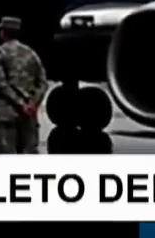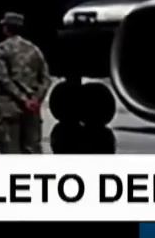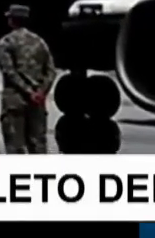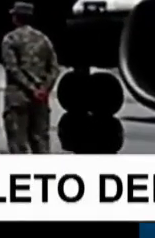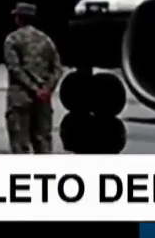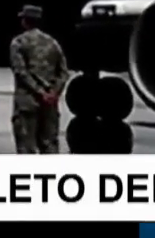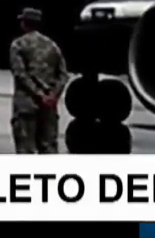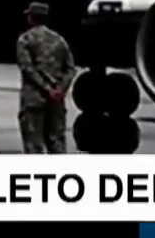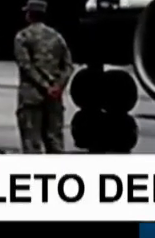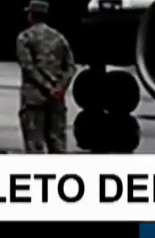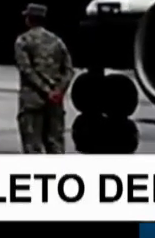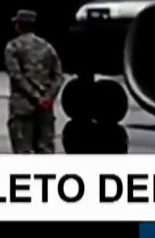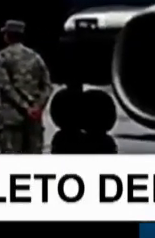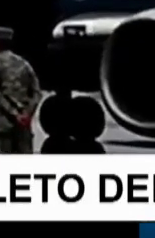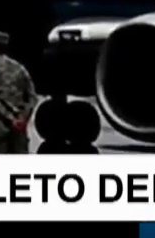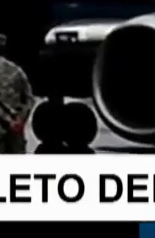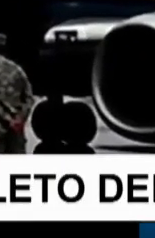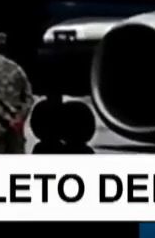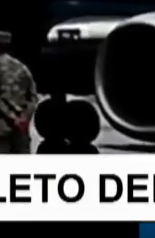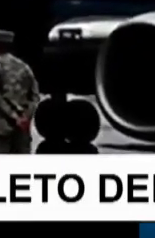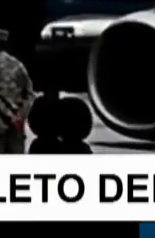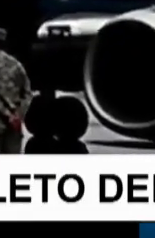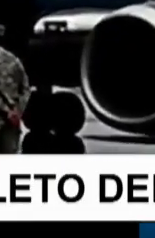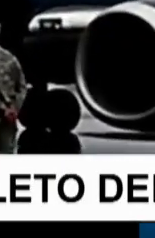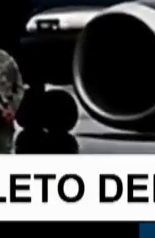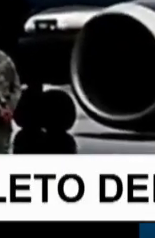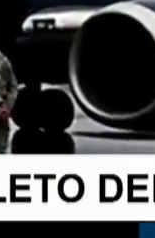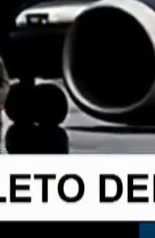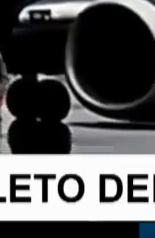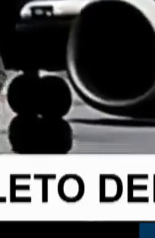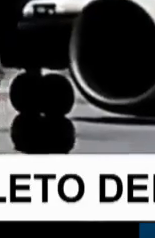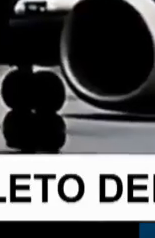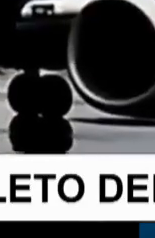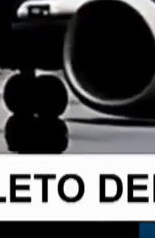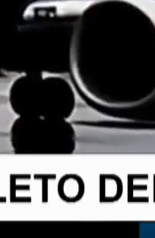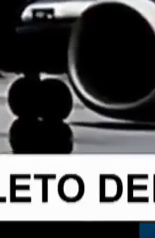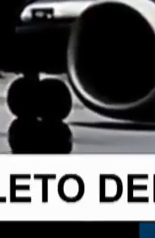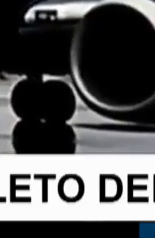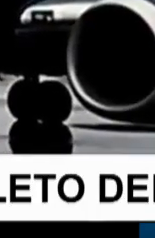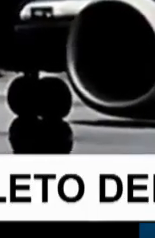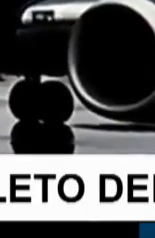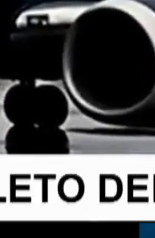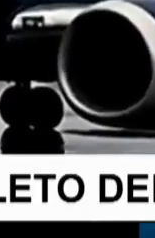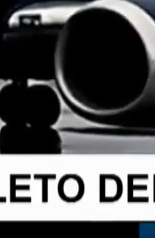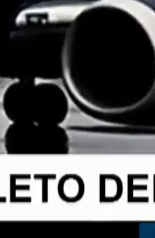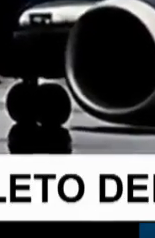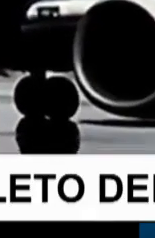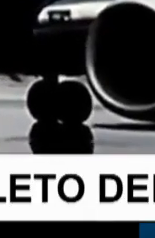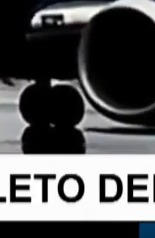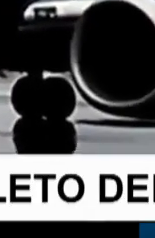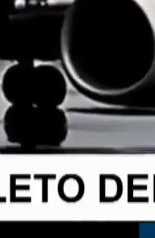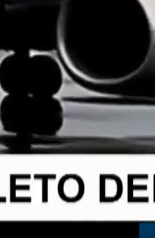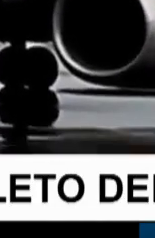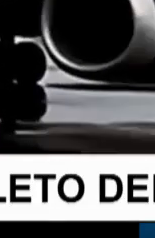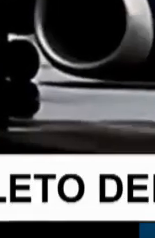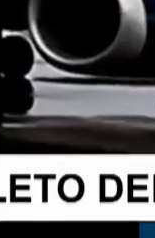sistemática de muchas personas de sus derechos humanos en la región. Tenemos más de 50 personas asesinadas, tanto en la región de la Araucanía como en la provincia de